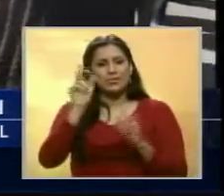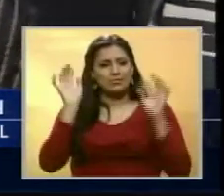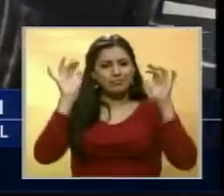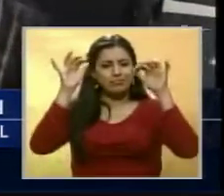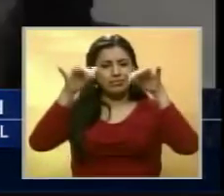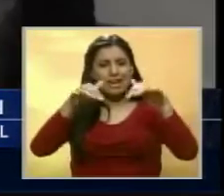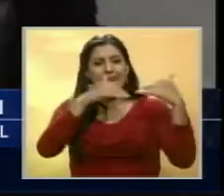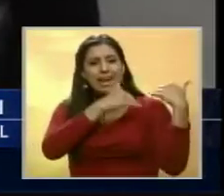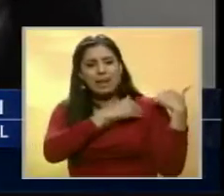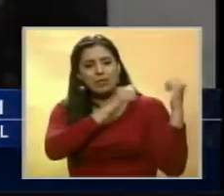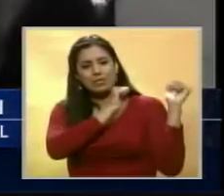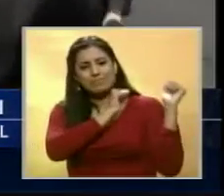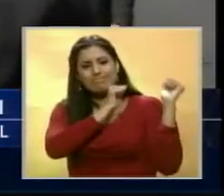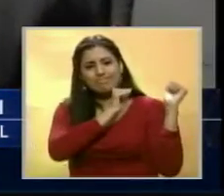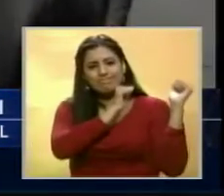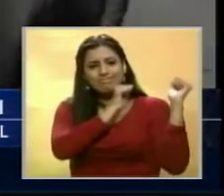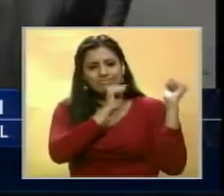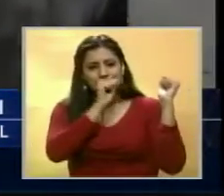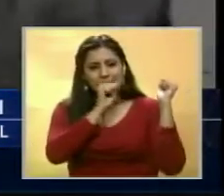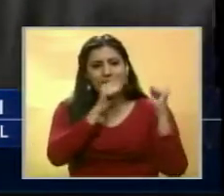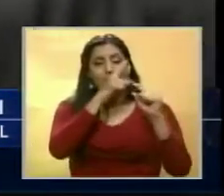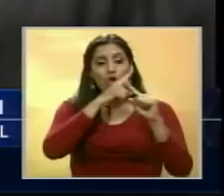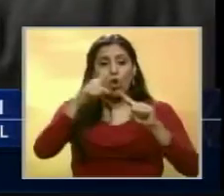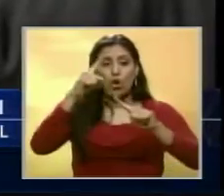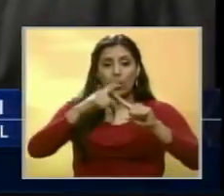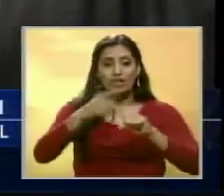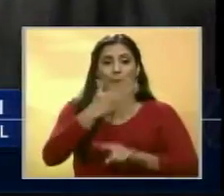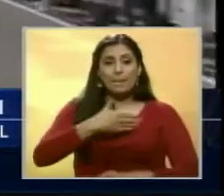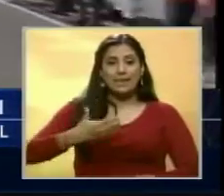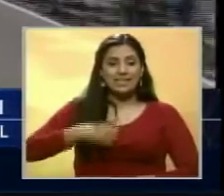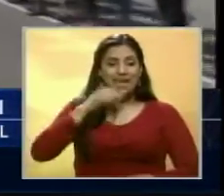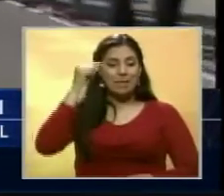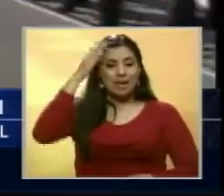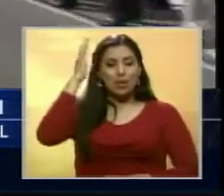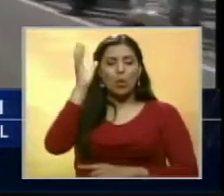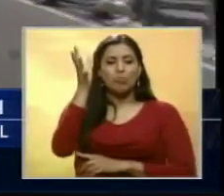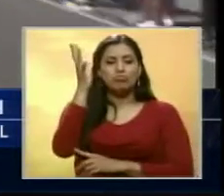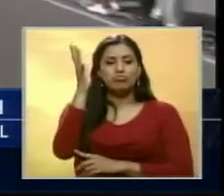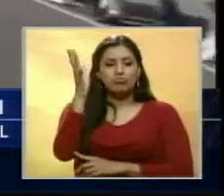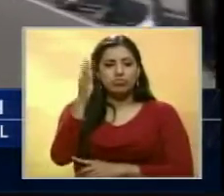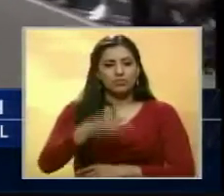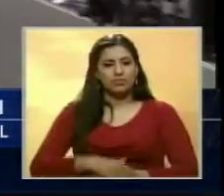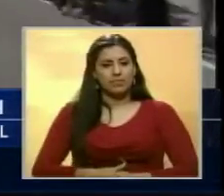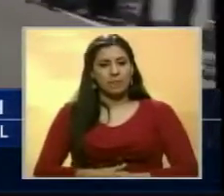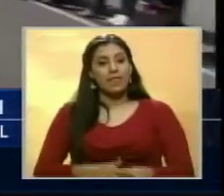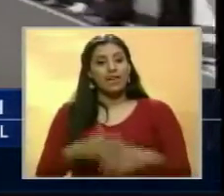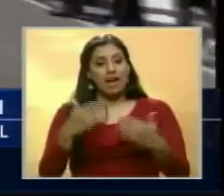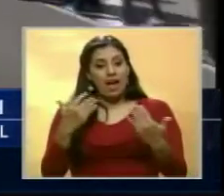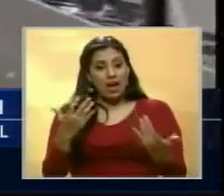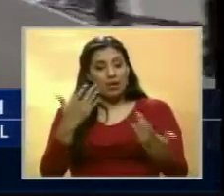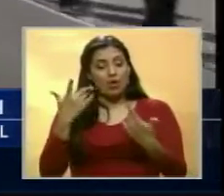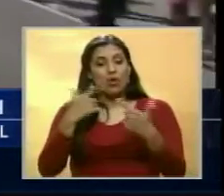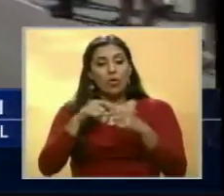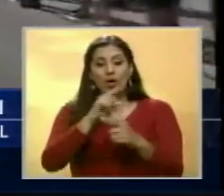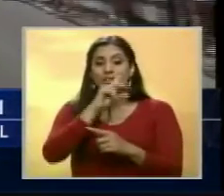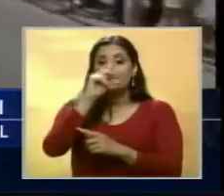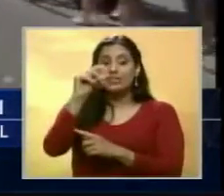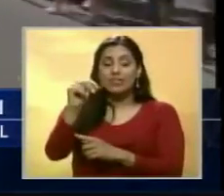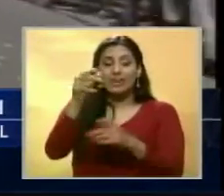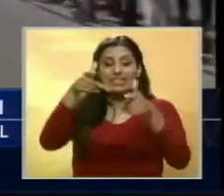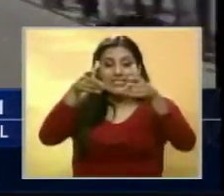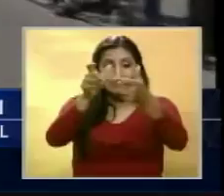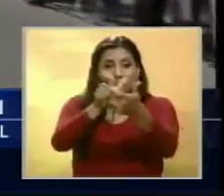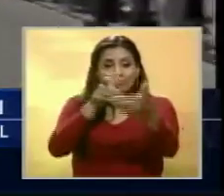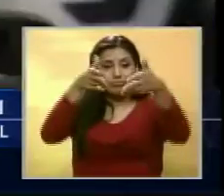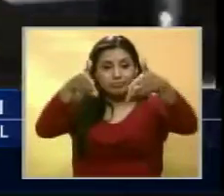los responsables de cargar el féretro y el expresidente Bill Clinton será orador en la ceremonia. El cuerpo será trasladado luego al cementerio de